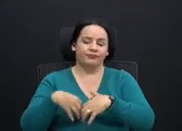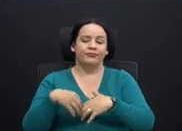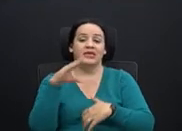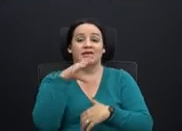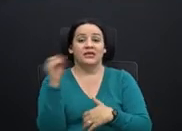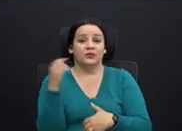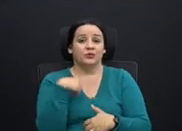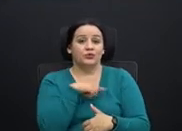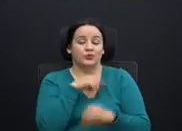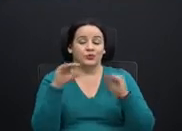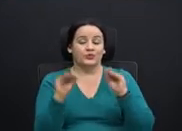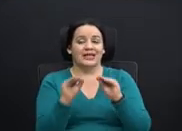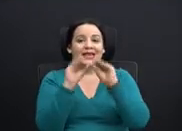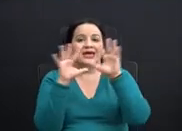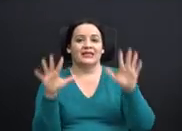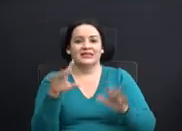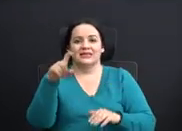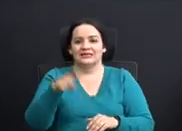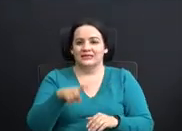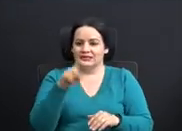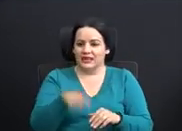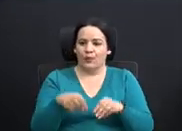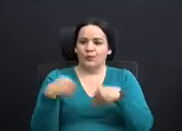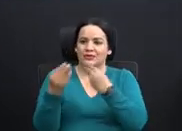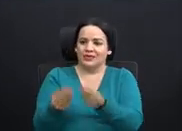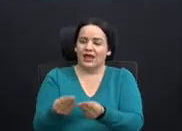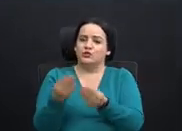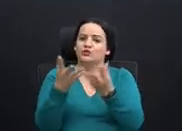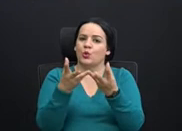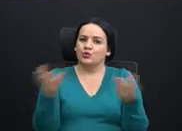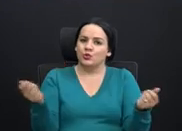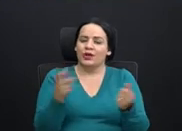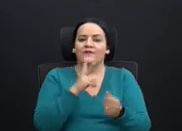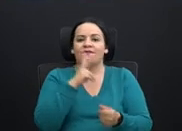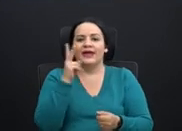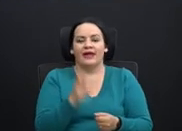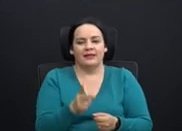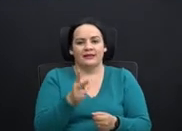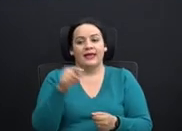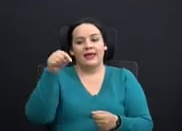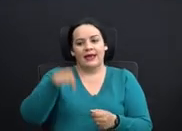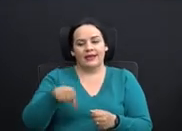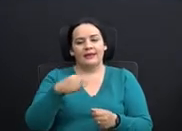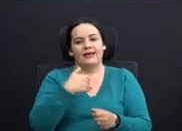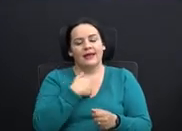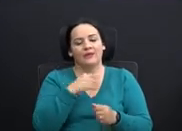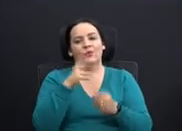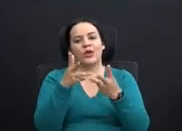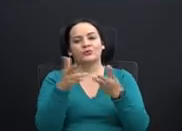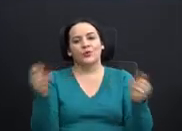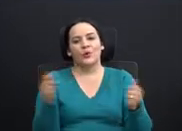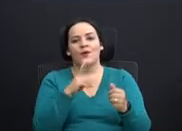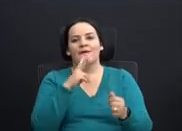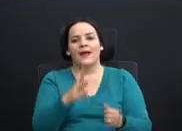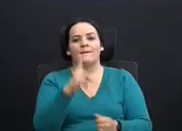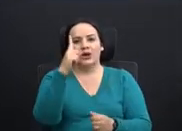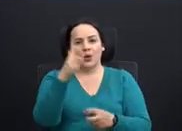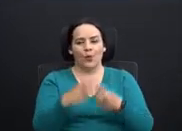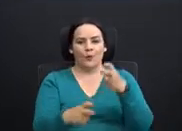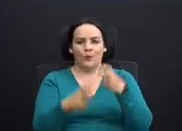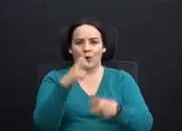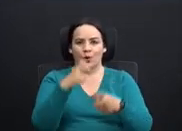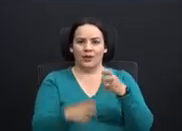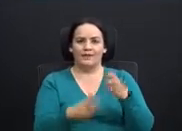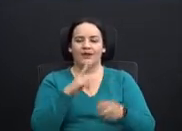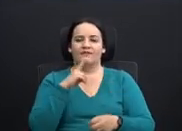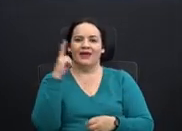estamos clarísimos de que necesitamos generarle soluciones reales. Aquí hay una solución real para un problema